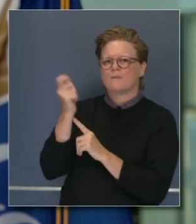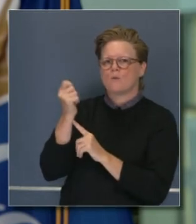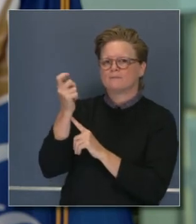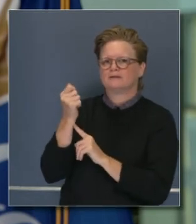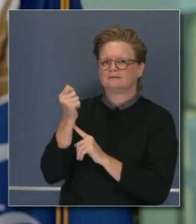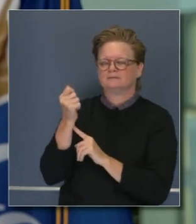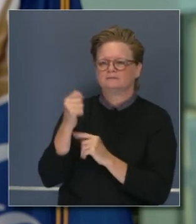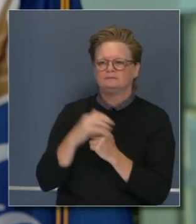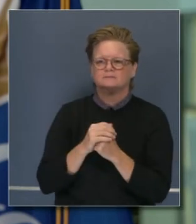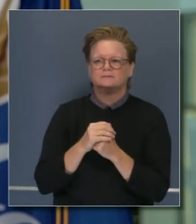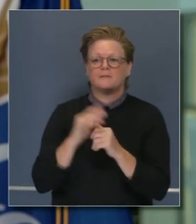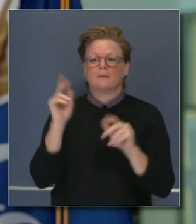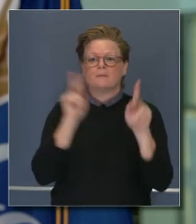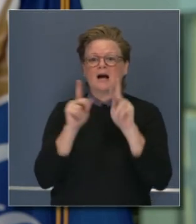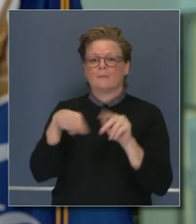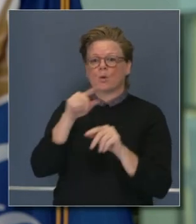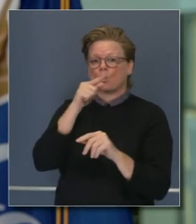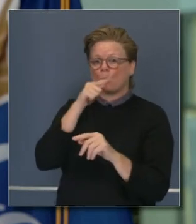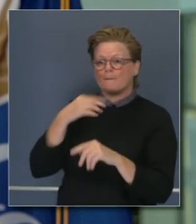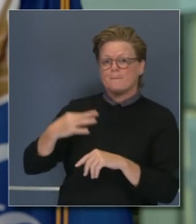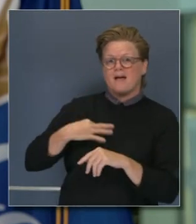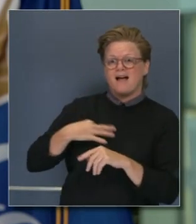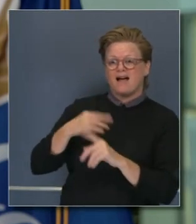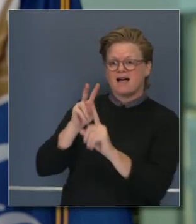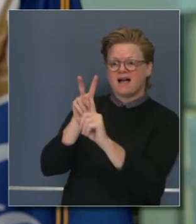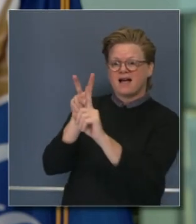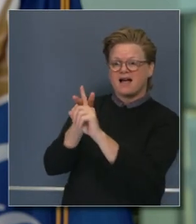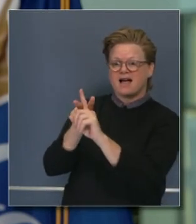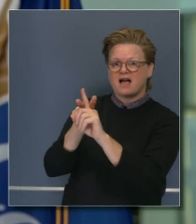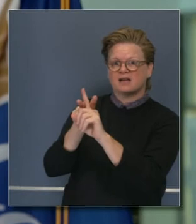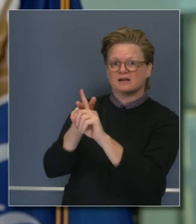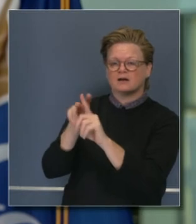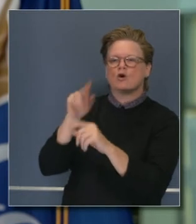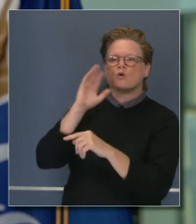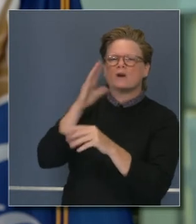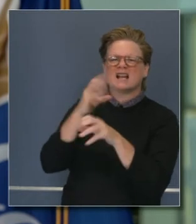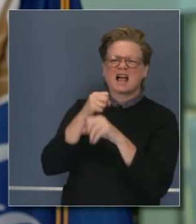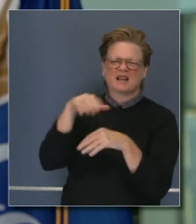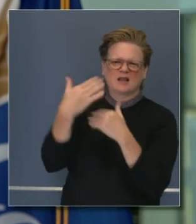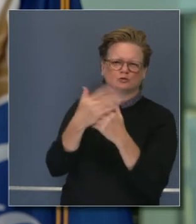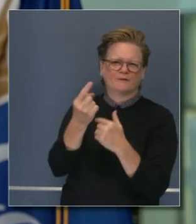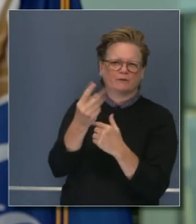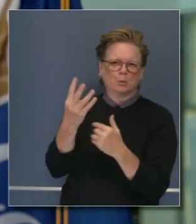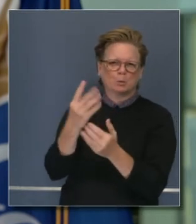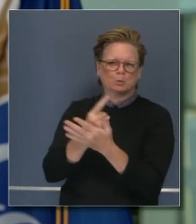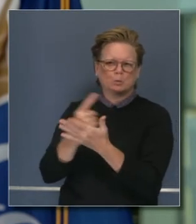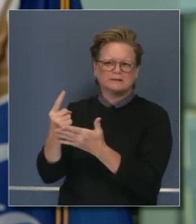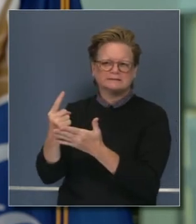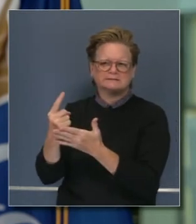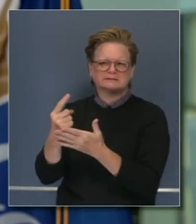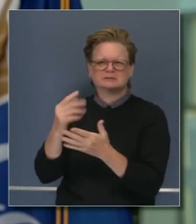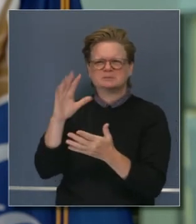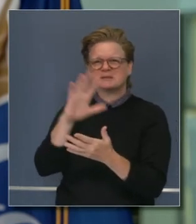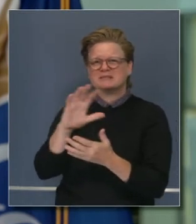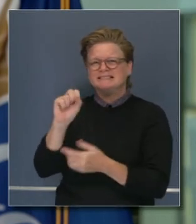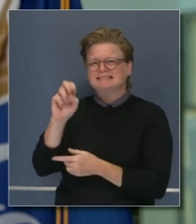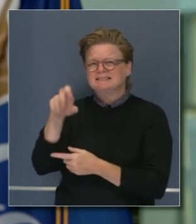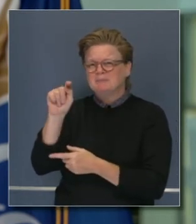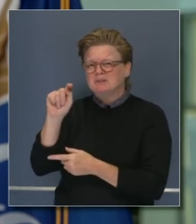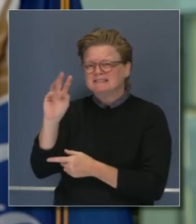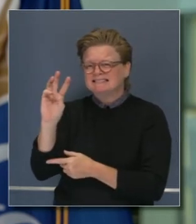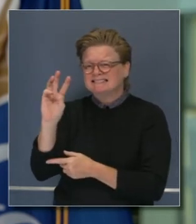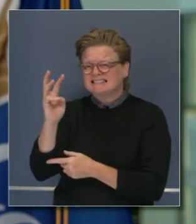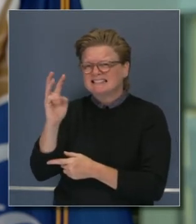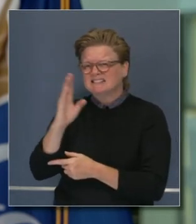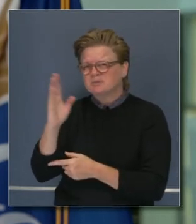en las próximas semanas. Actualmente, hoy me informaron que desde el 6 de septiembre